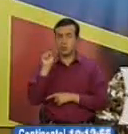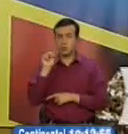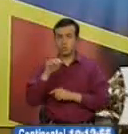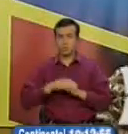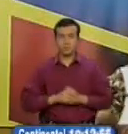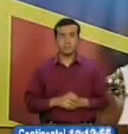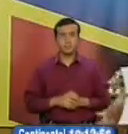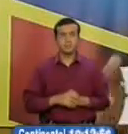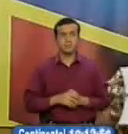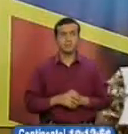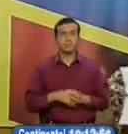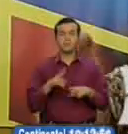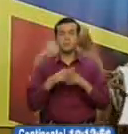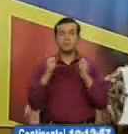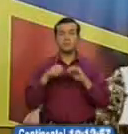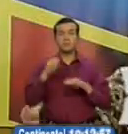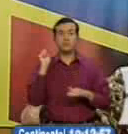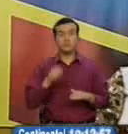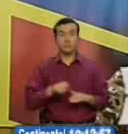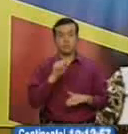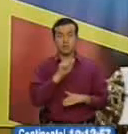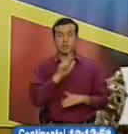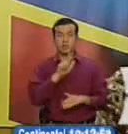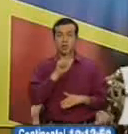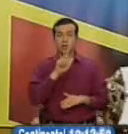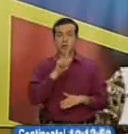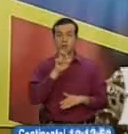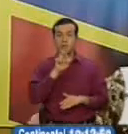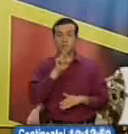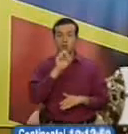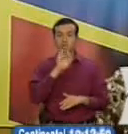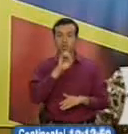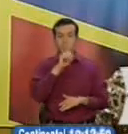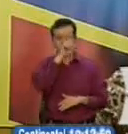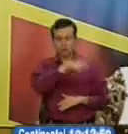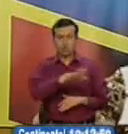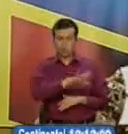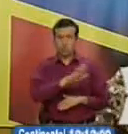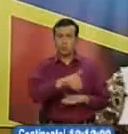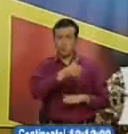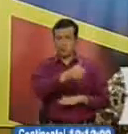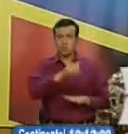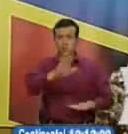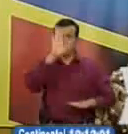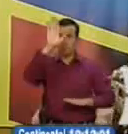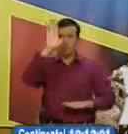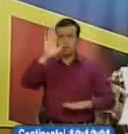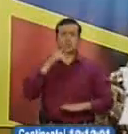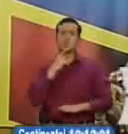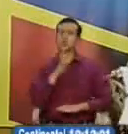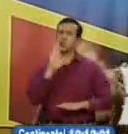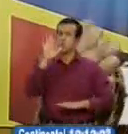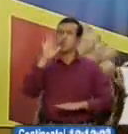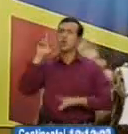la del ex juez Alberto Guerra, que en declaraciones juramentadas dice que Chevron le